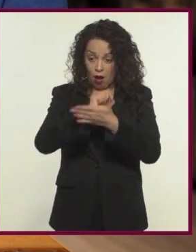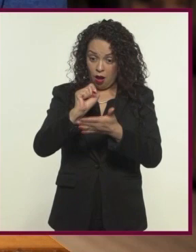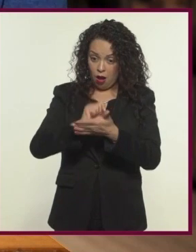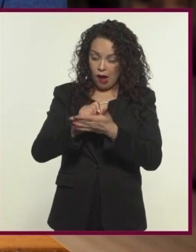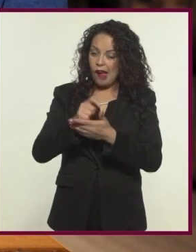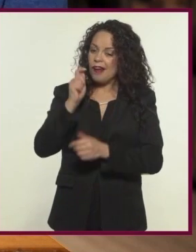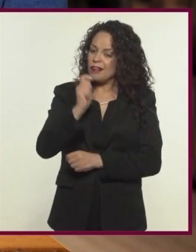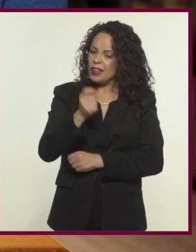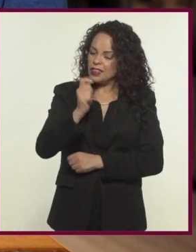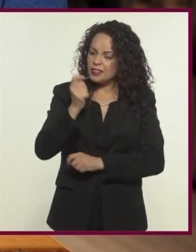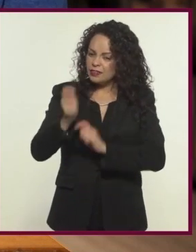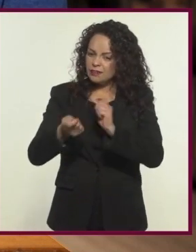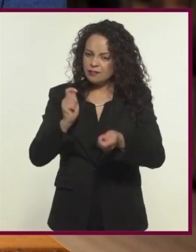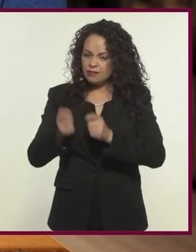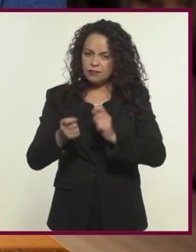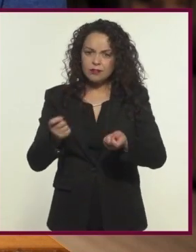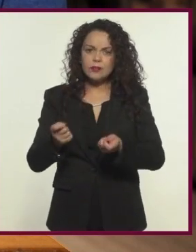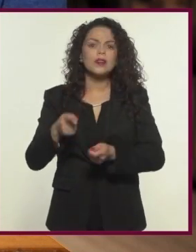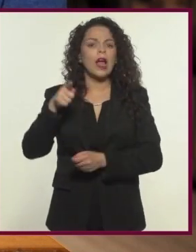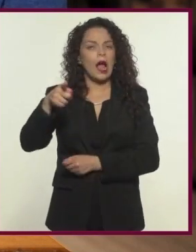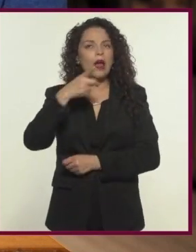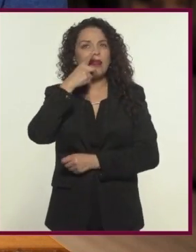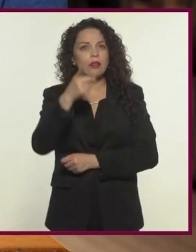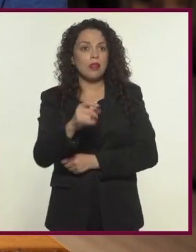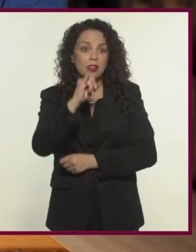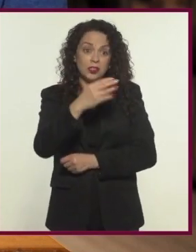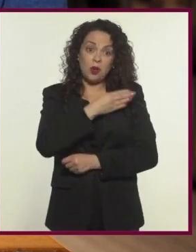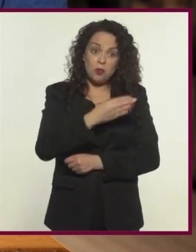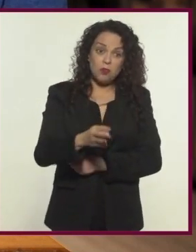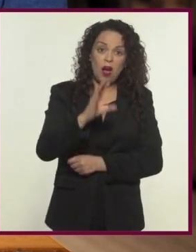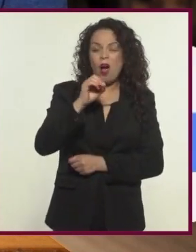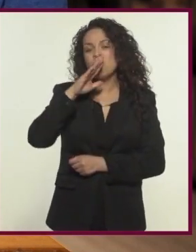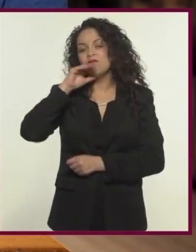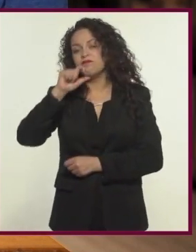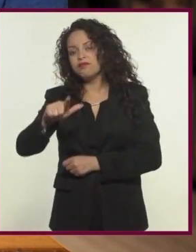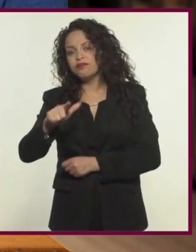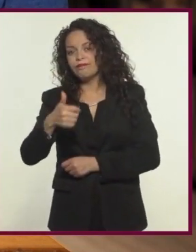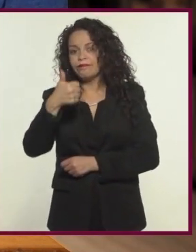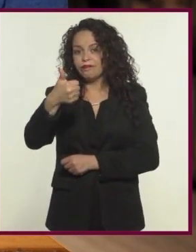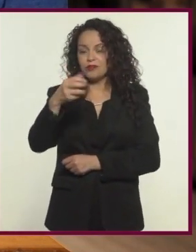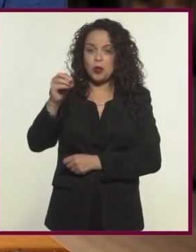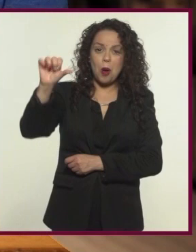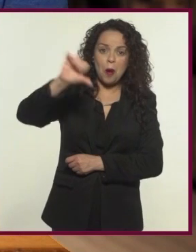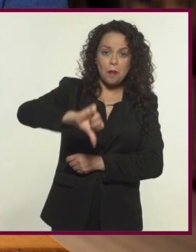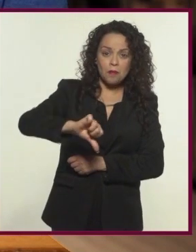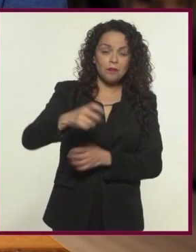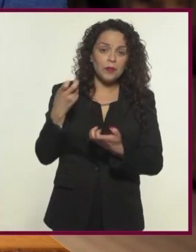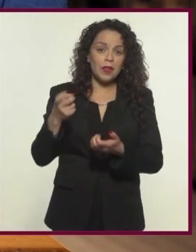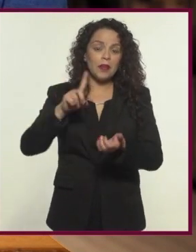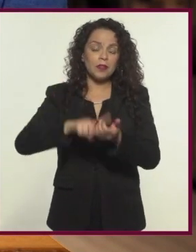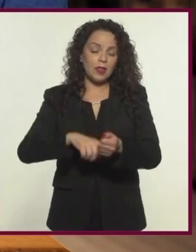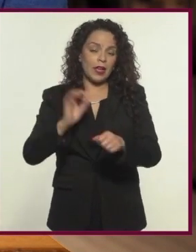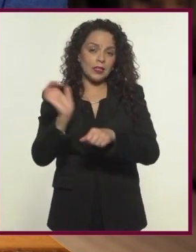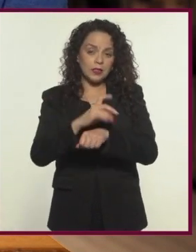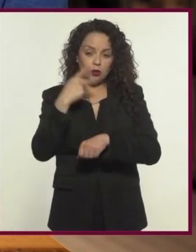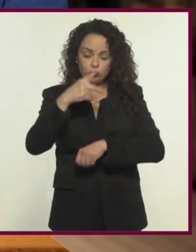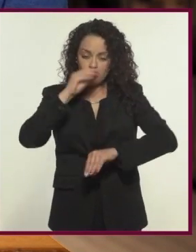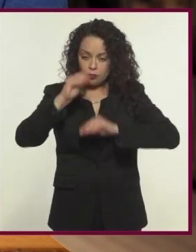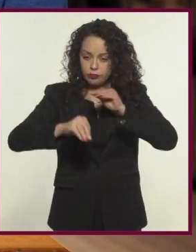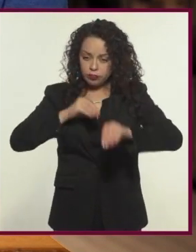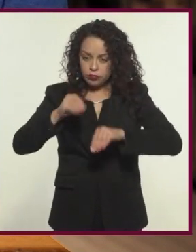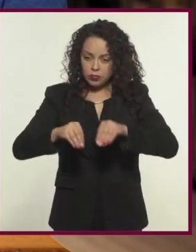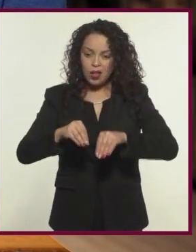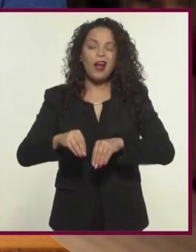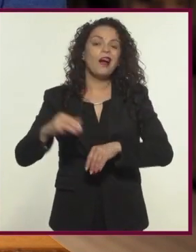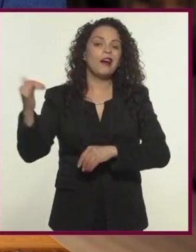últimamente, habla del por qué una película le pareció buena o mala. Sin embargo, y esto se hace sin el conocimiento adecuado del cine y sus